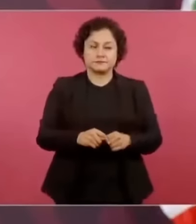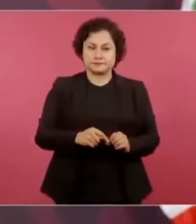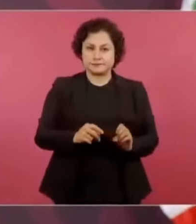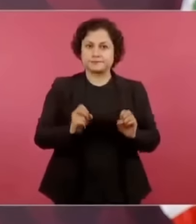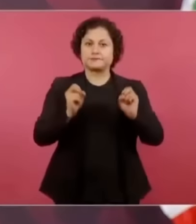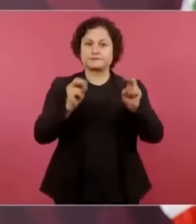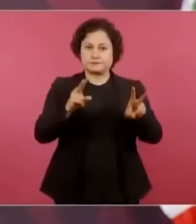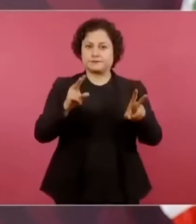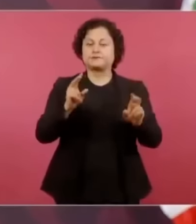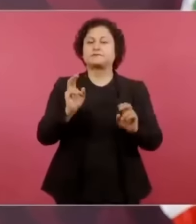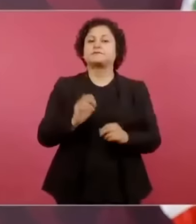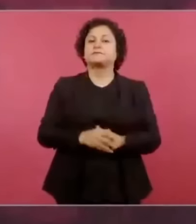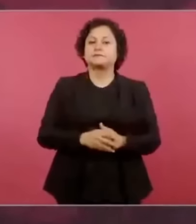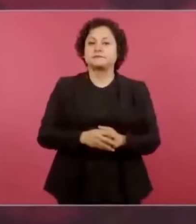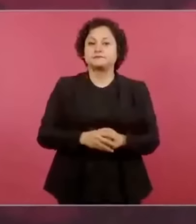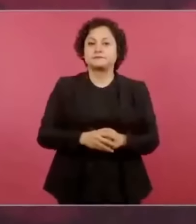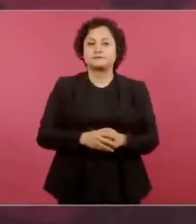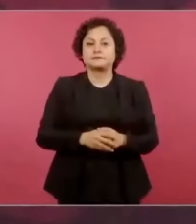Bueno,